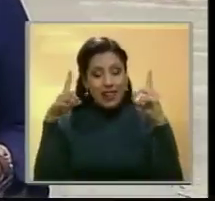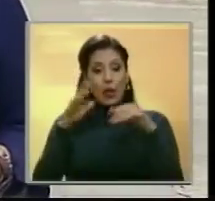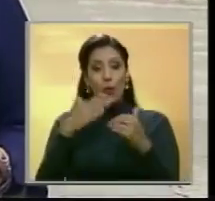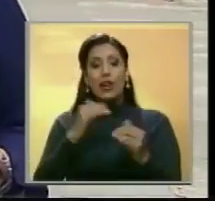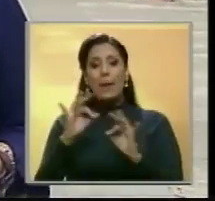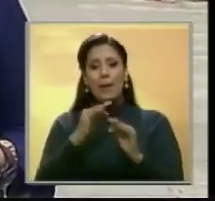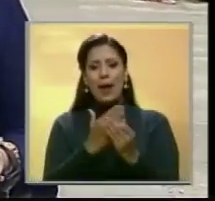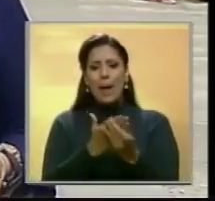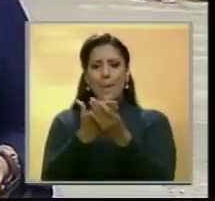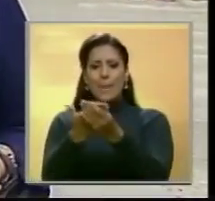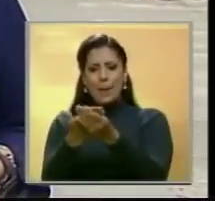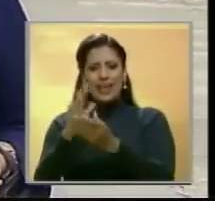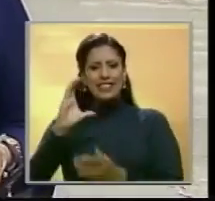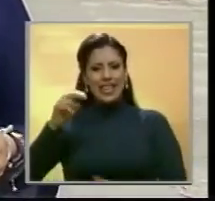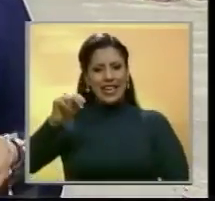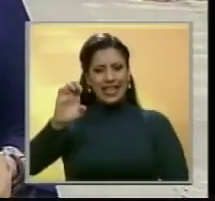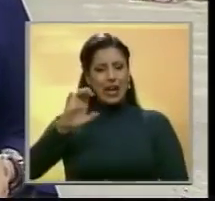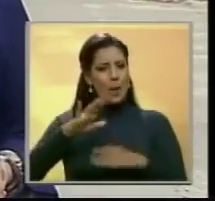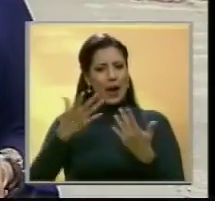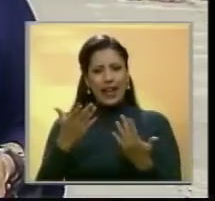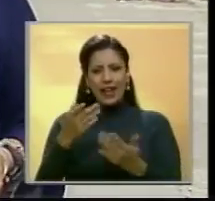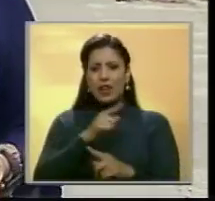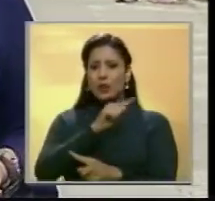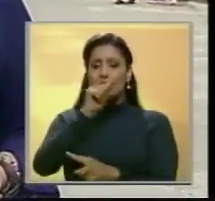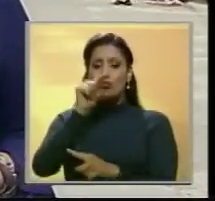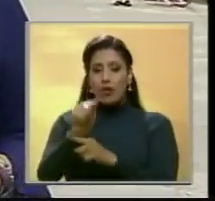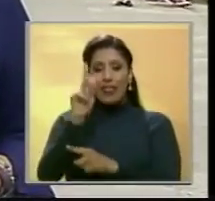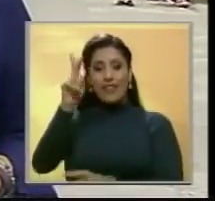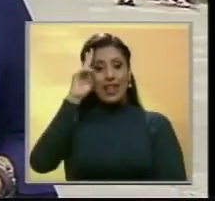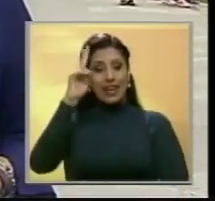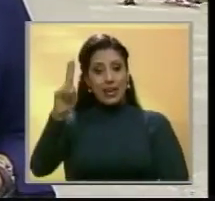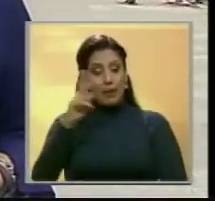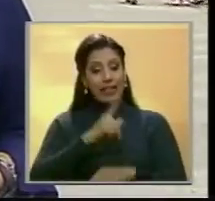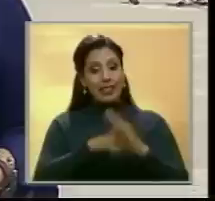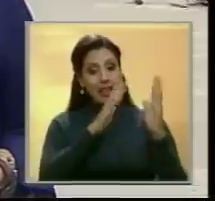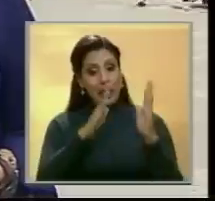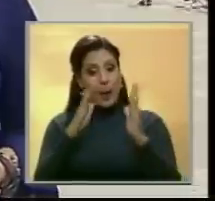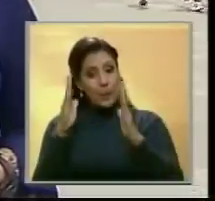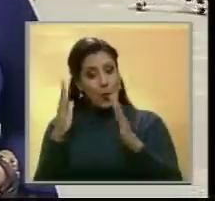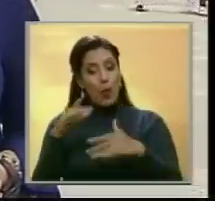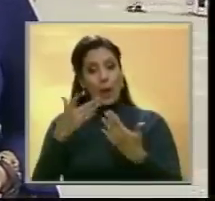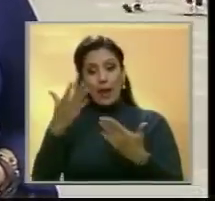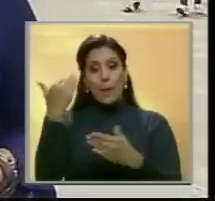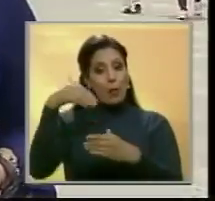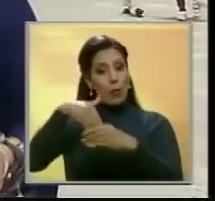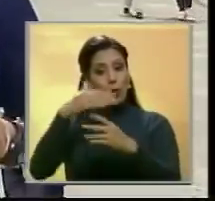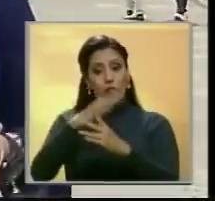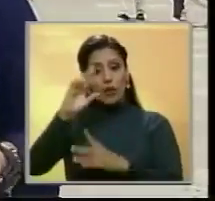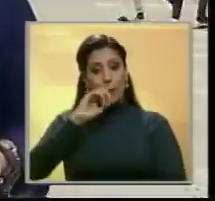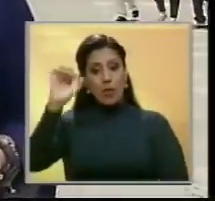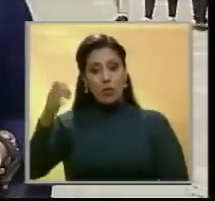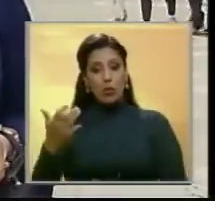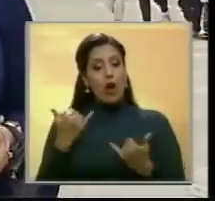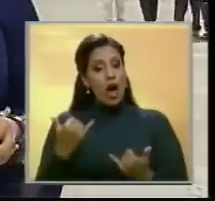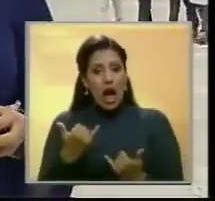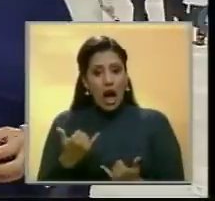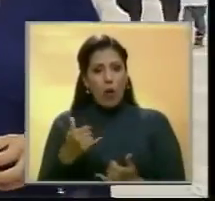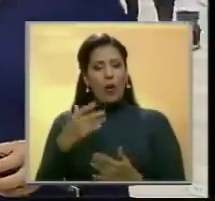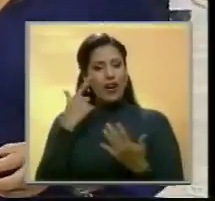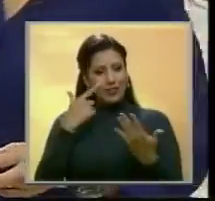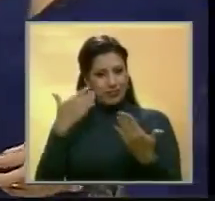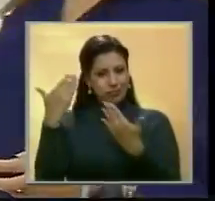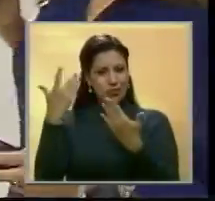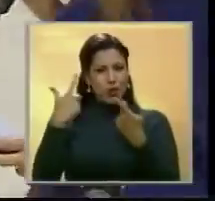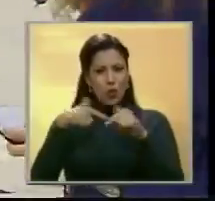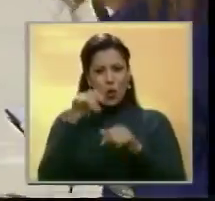al CNE con el propósito de exigir que se respetaran los lapsos para el referéndum revocatorio. Vamos a mostrarle parte de las